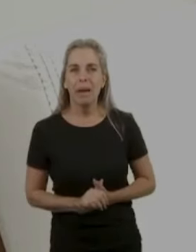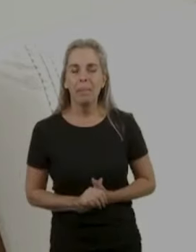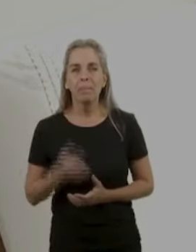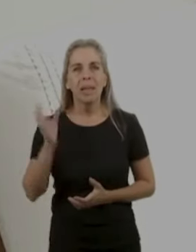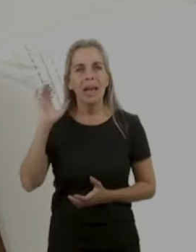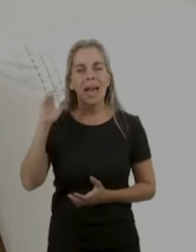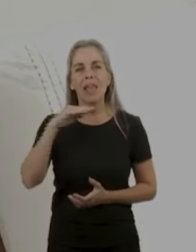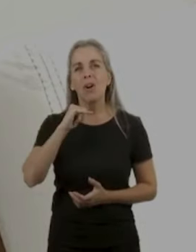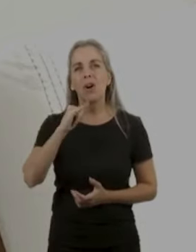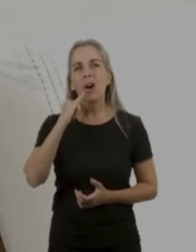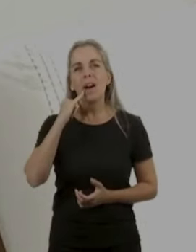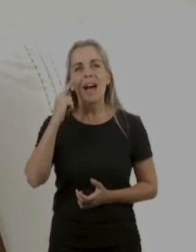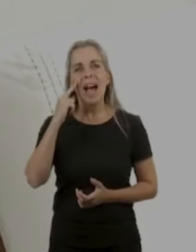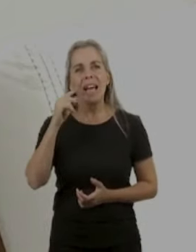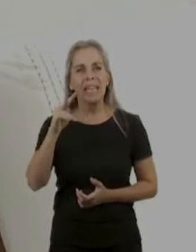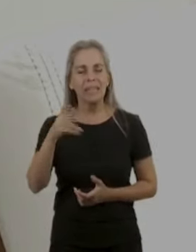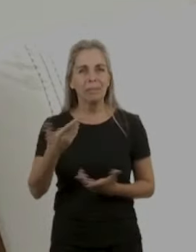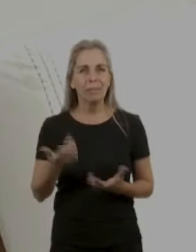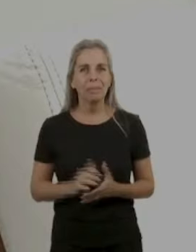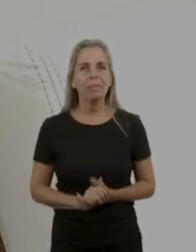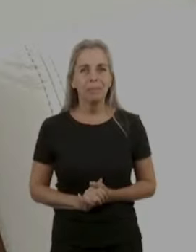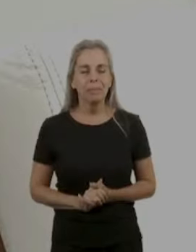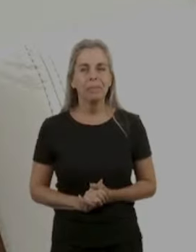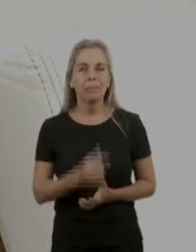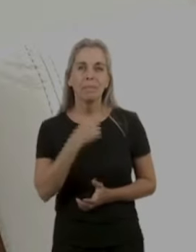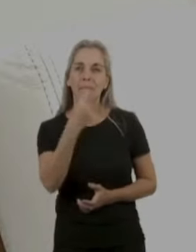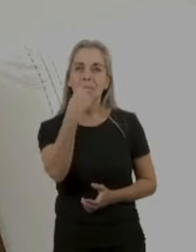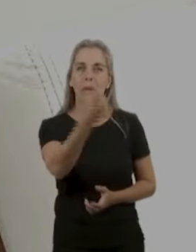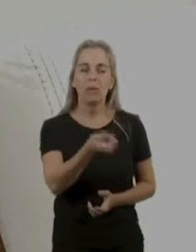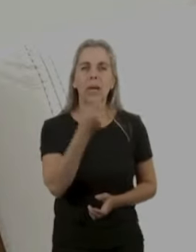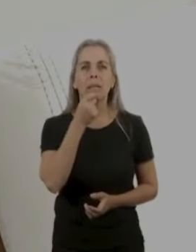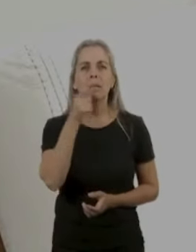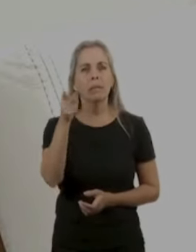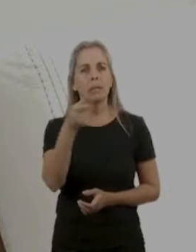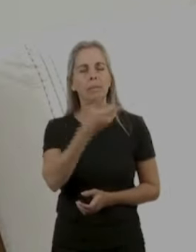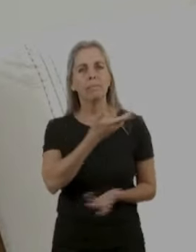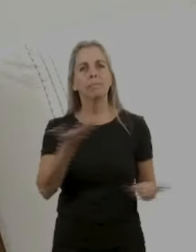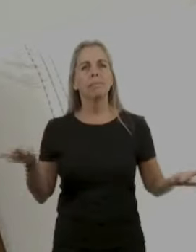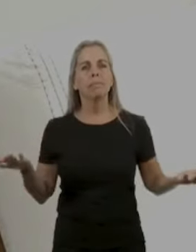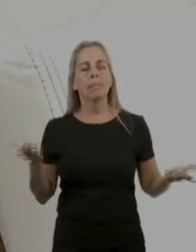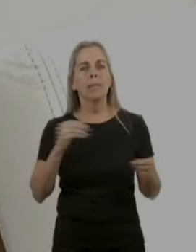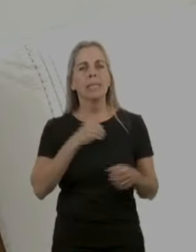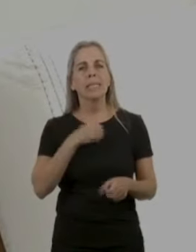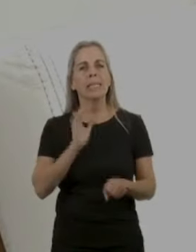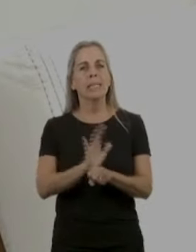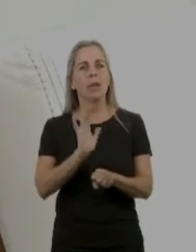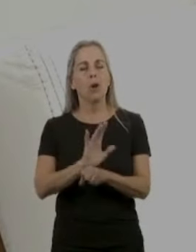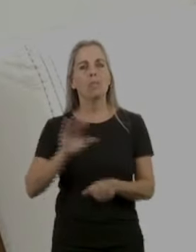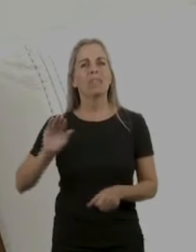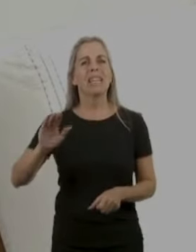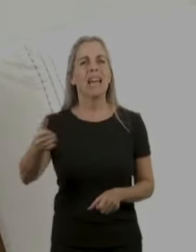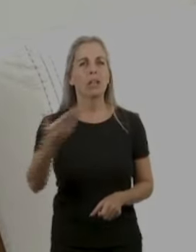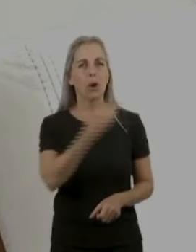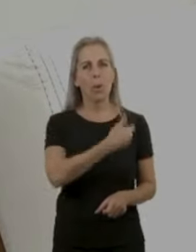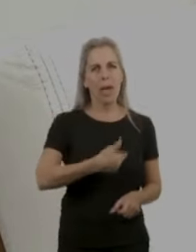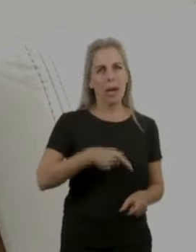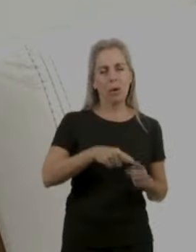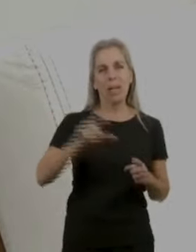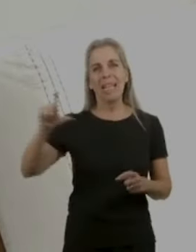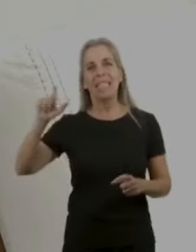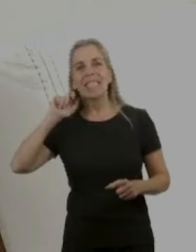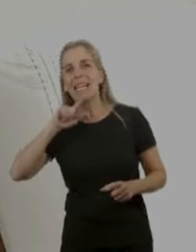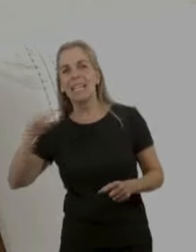ha te quiero Consultar si y se sienten traicionados por la cgt porque